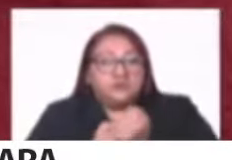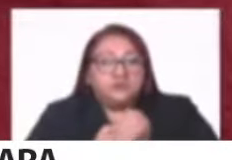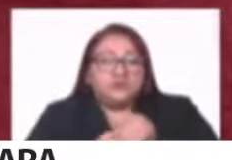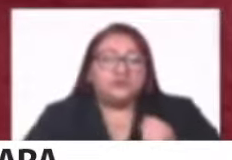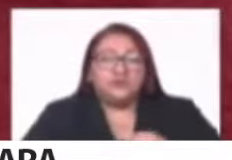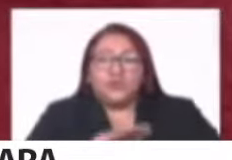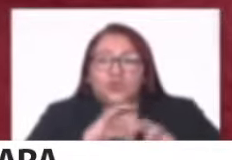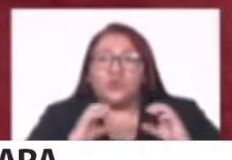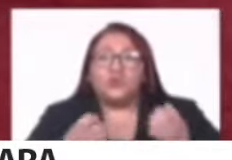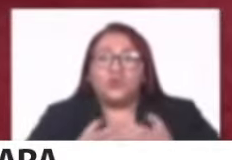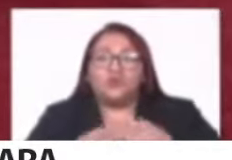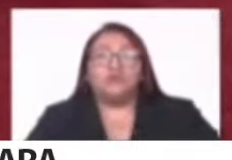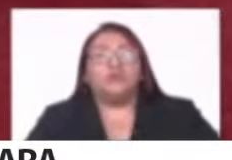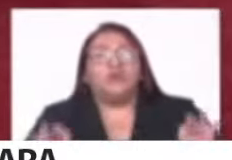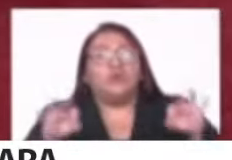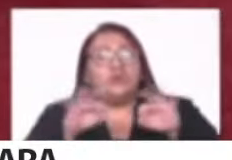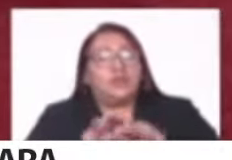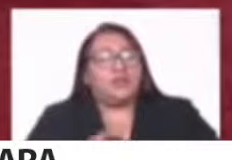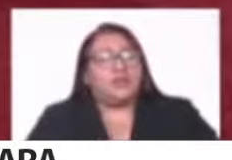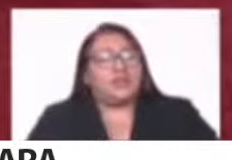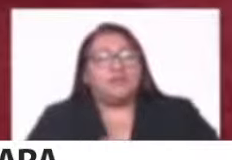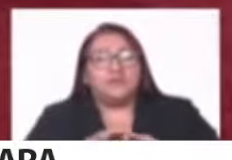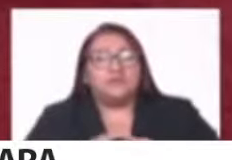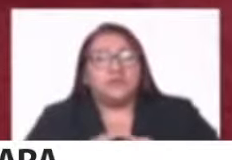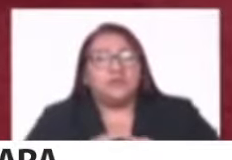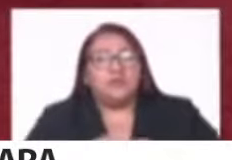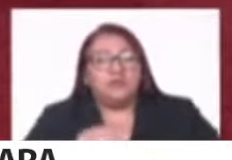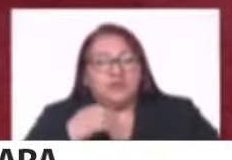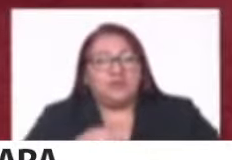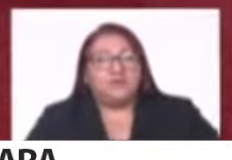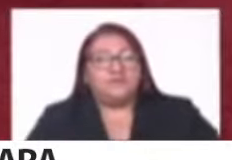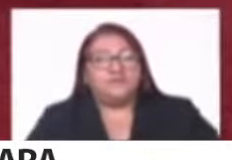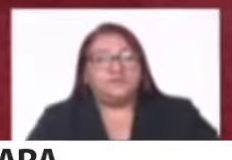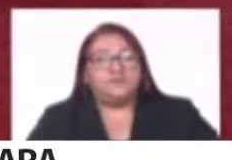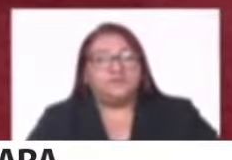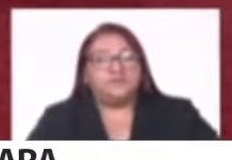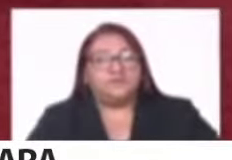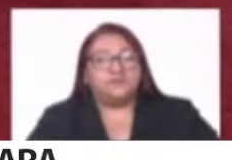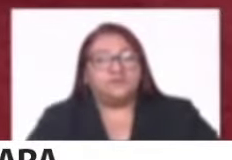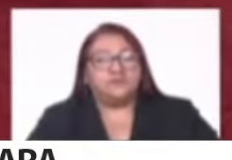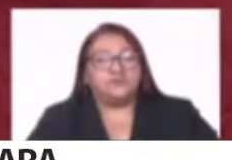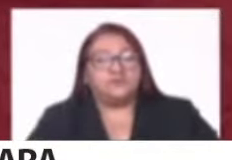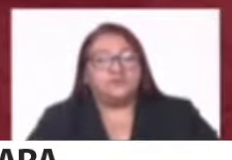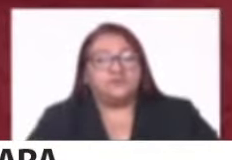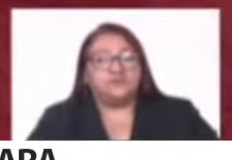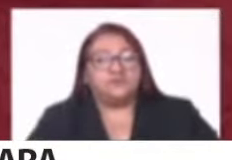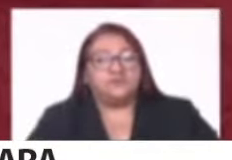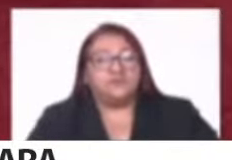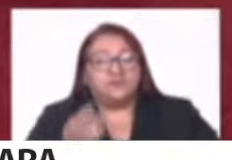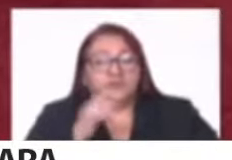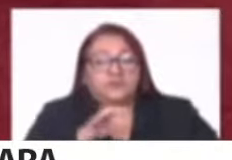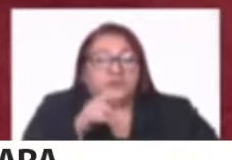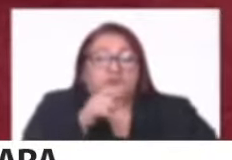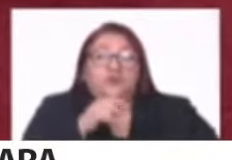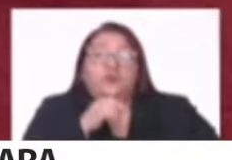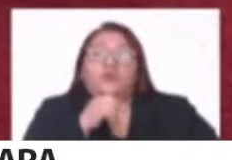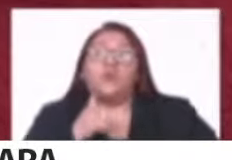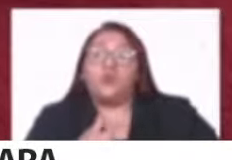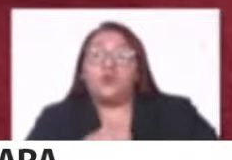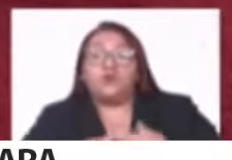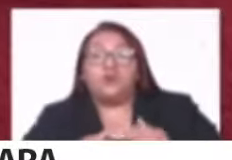apoyo del Congreso de la República son esenciales, absolutamente esenciales, para llevar a cabo esta visión de un Perú más